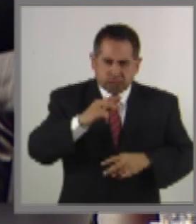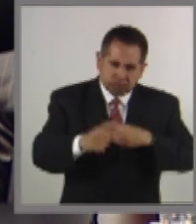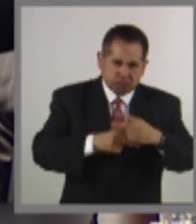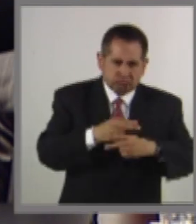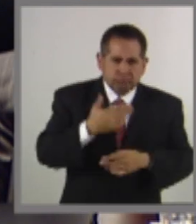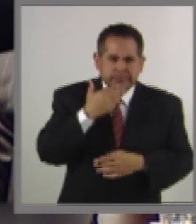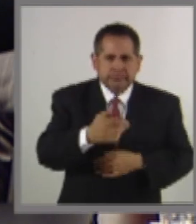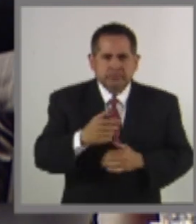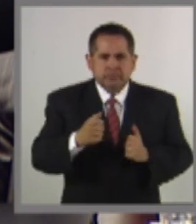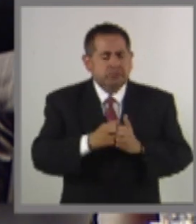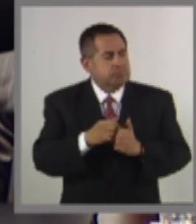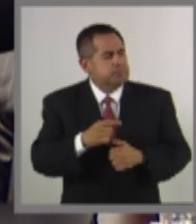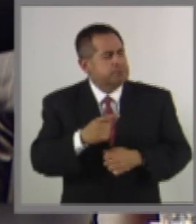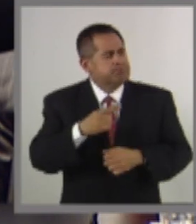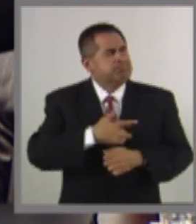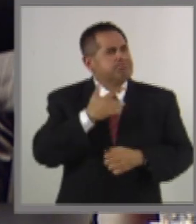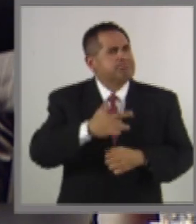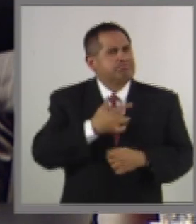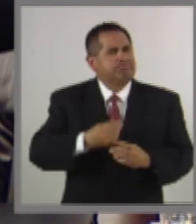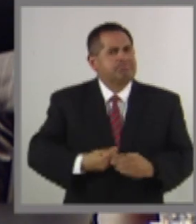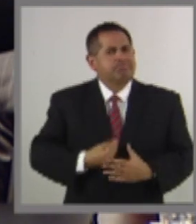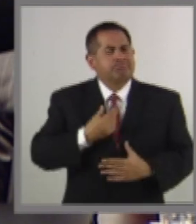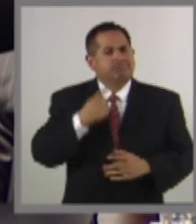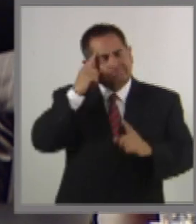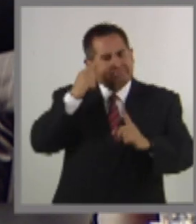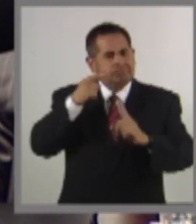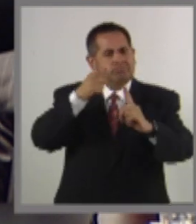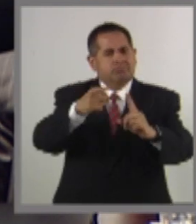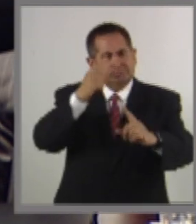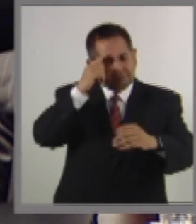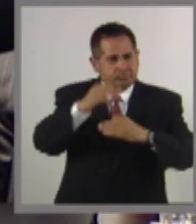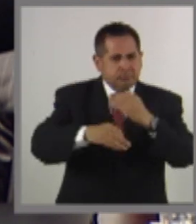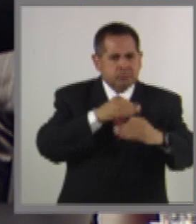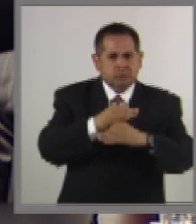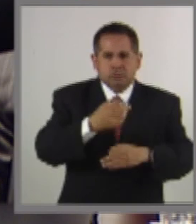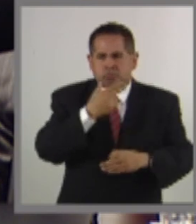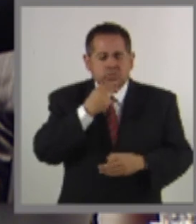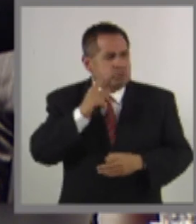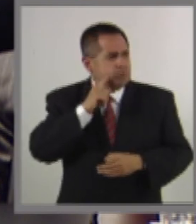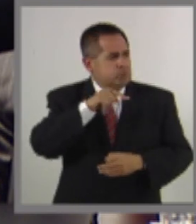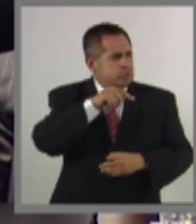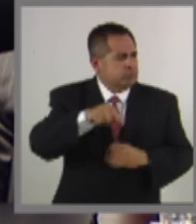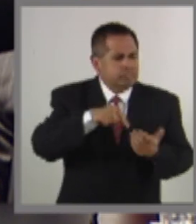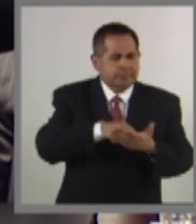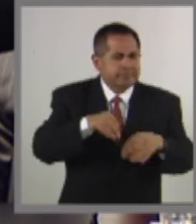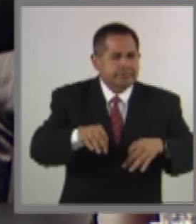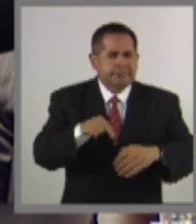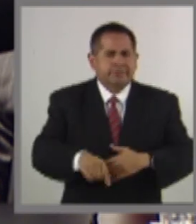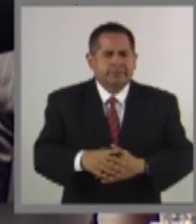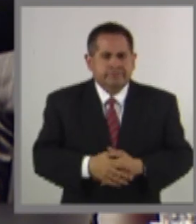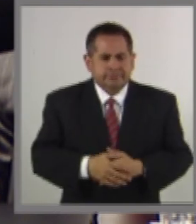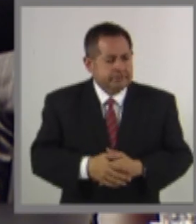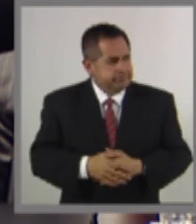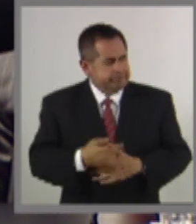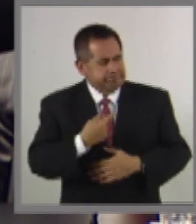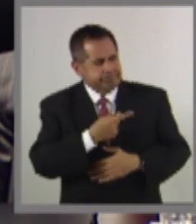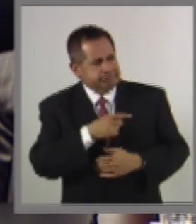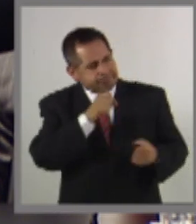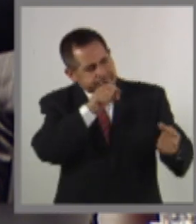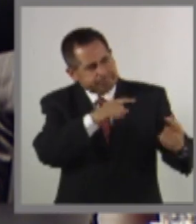lo han hecho porque nos motiva una cosa a todas y todos los que estamos aquí. Hago un común